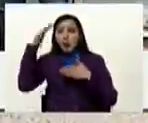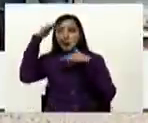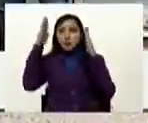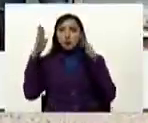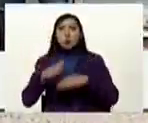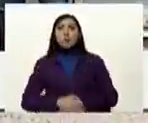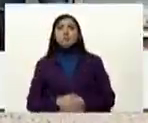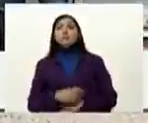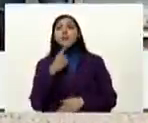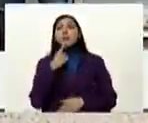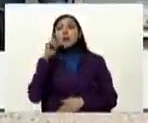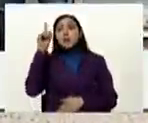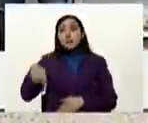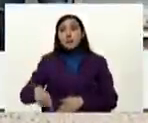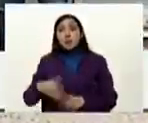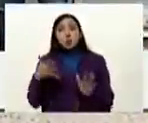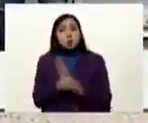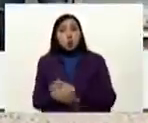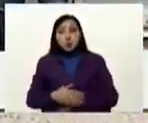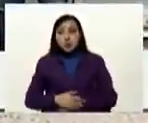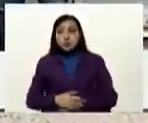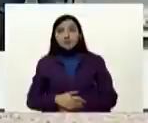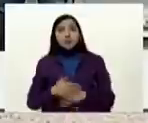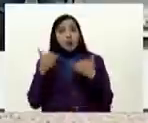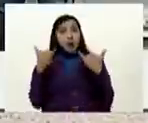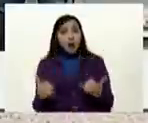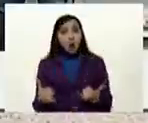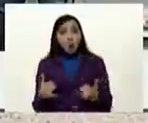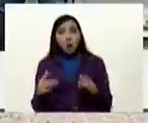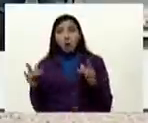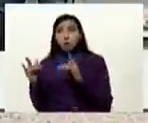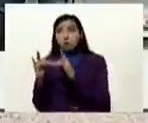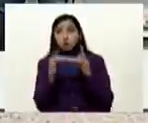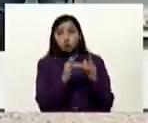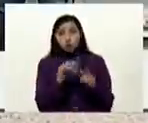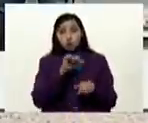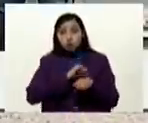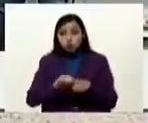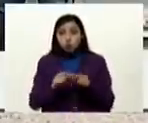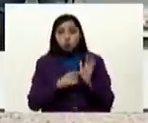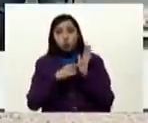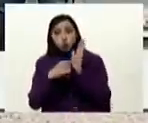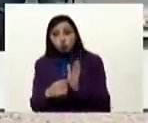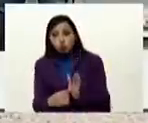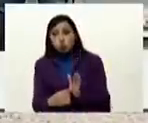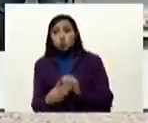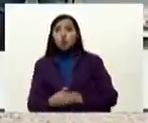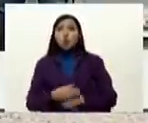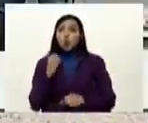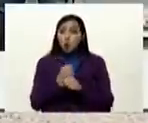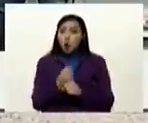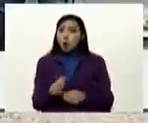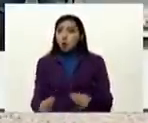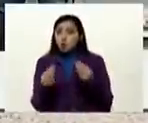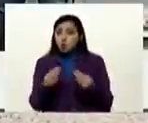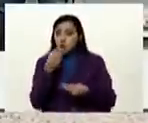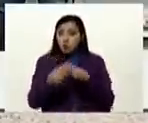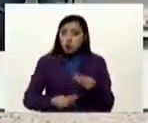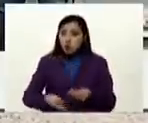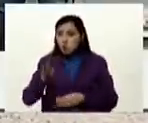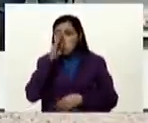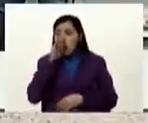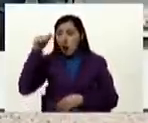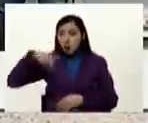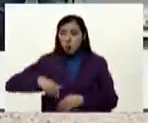presidente, que estamos en este momento mostrando estos quirófanos y decir que no es poca cosa lo que se ha hecho en estos últimos 4 años del estado de